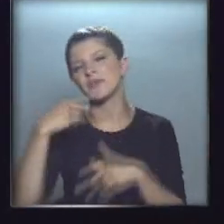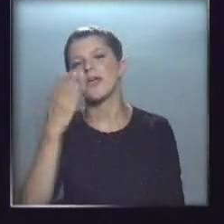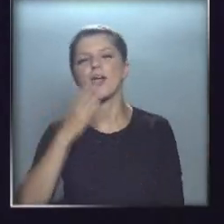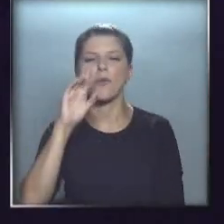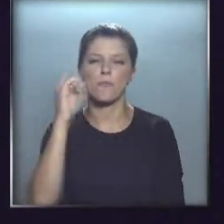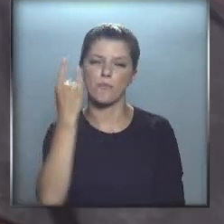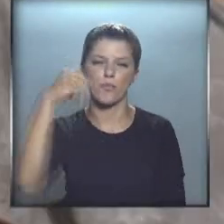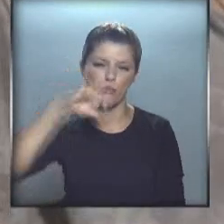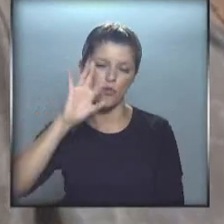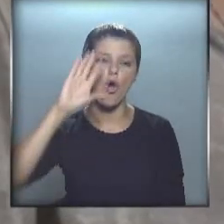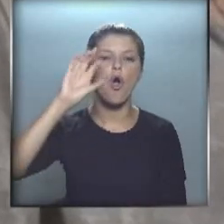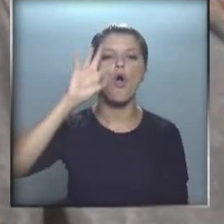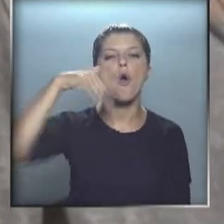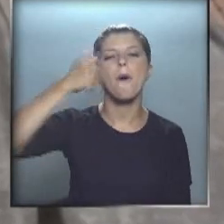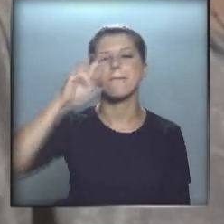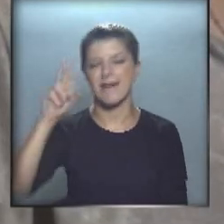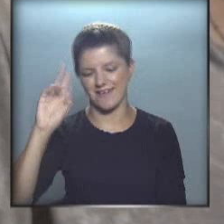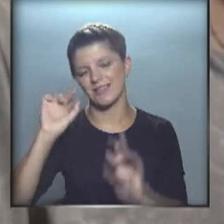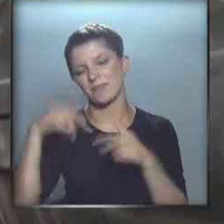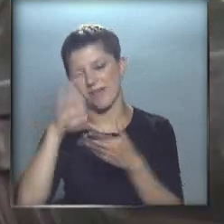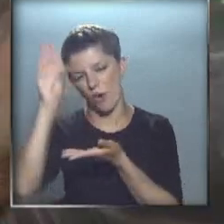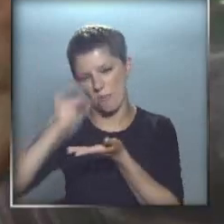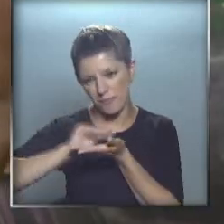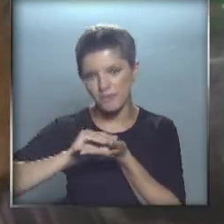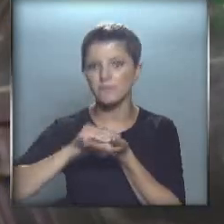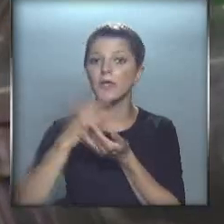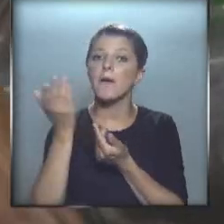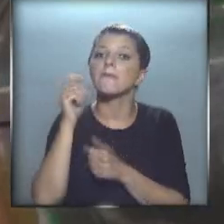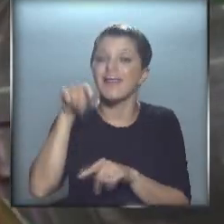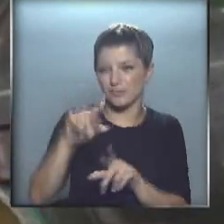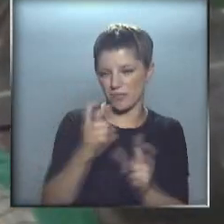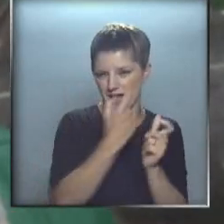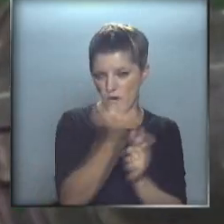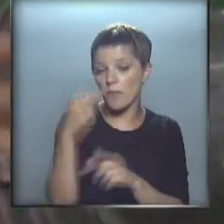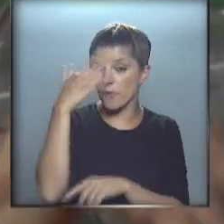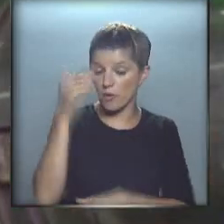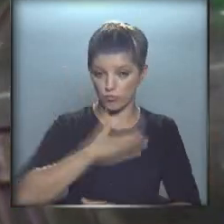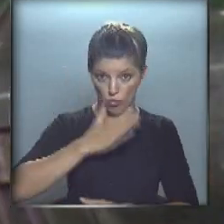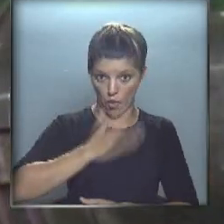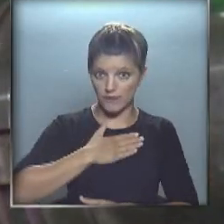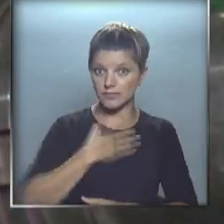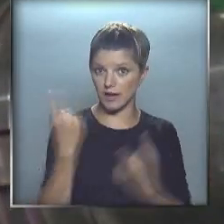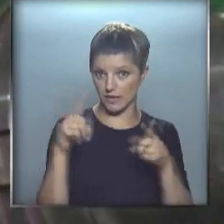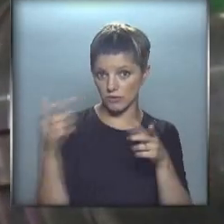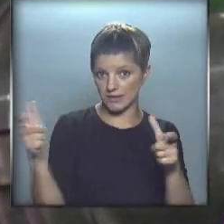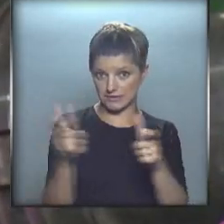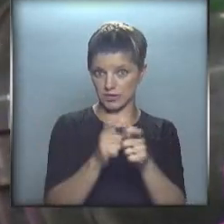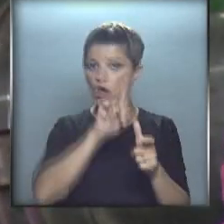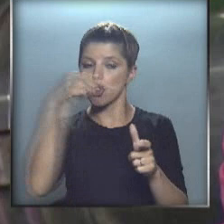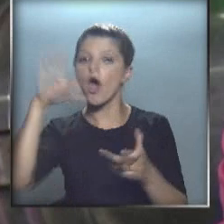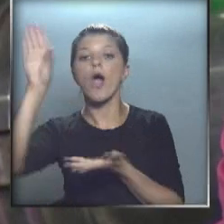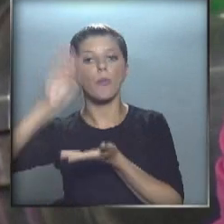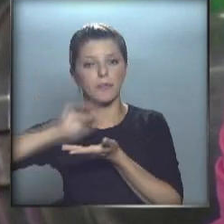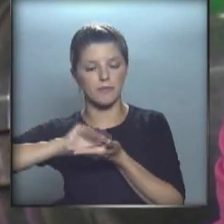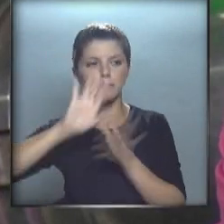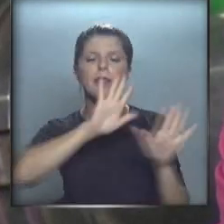va a sonar... Claro, esos son para los capítulos, pero después nuestras canciones son las que van a estar en el CD, no los covers. ¿Pero son versiones al español o cantadas